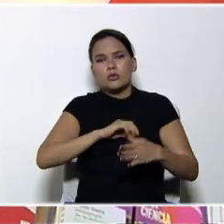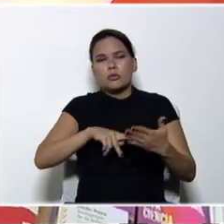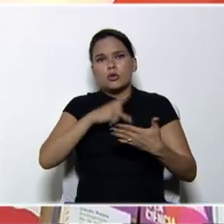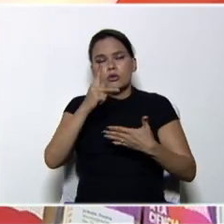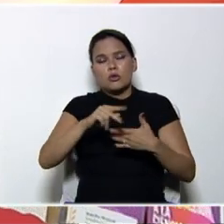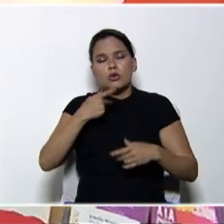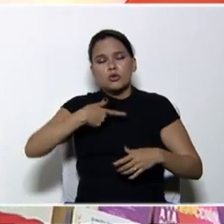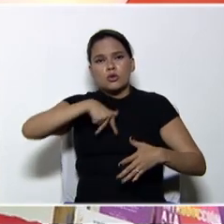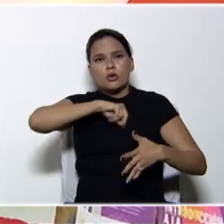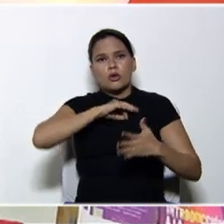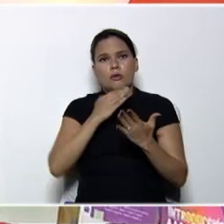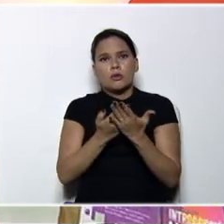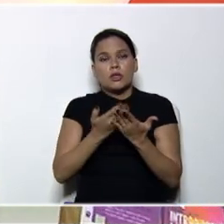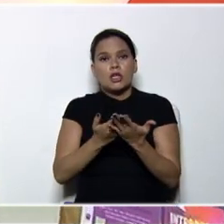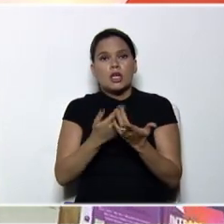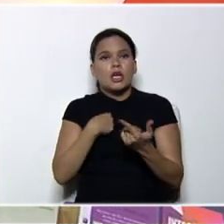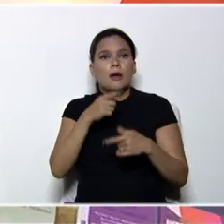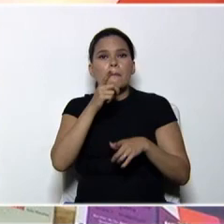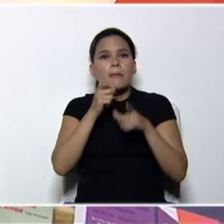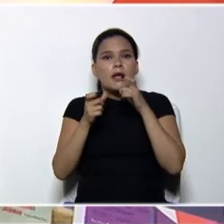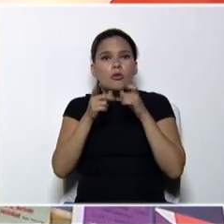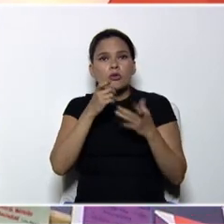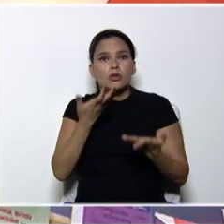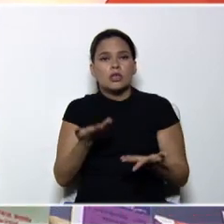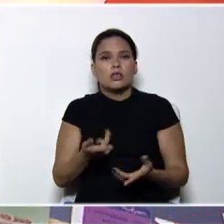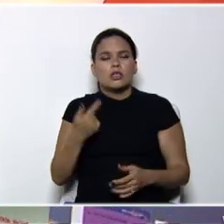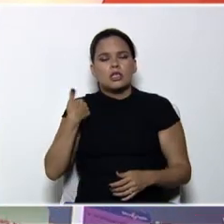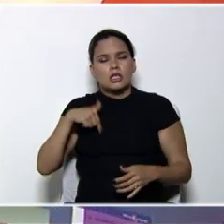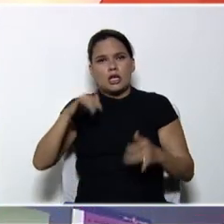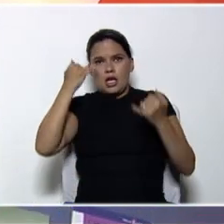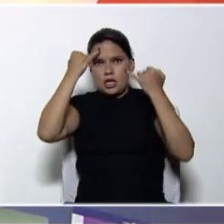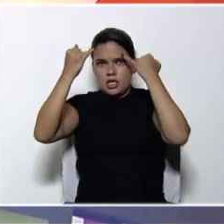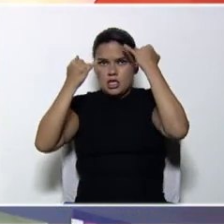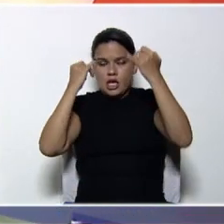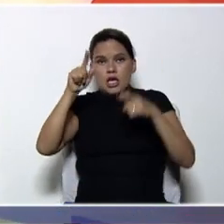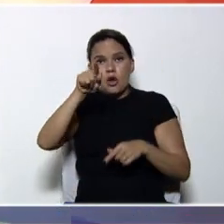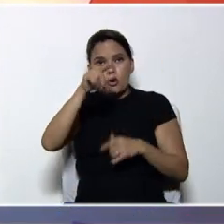a proponer a ustedes es que pregunten y tengan ideas,